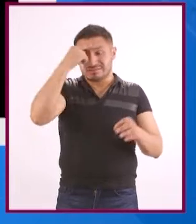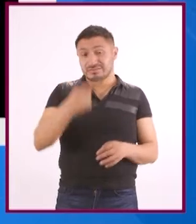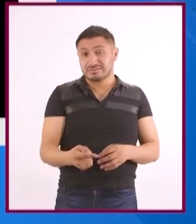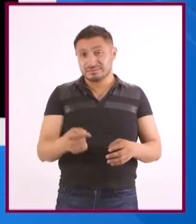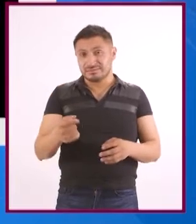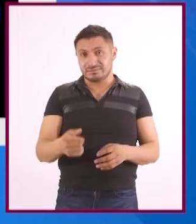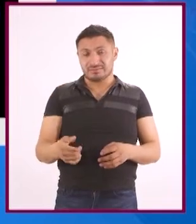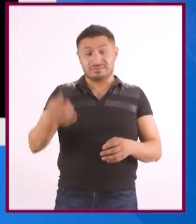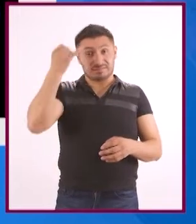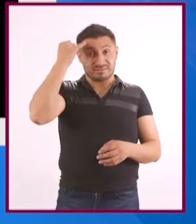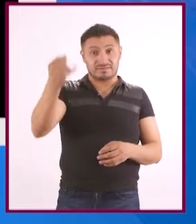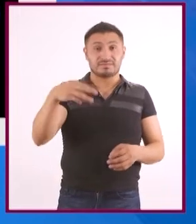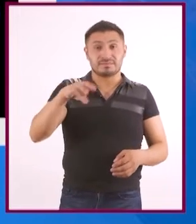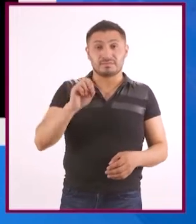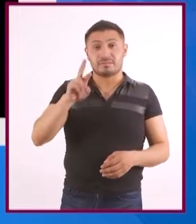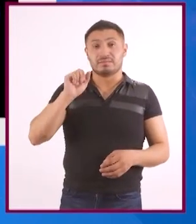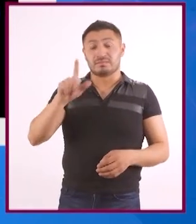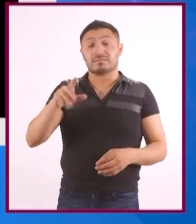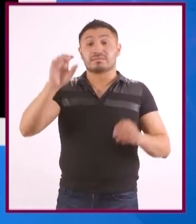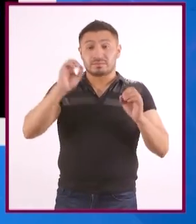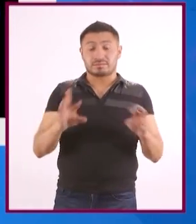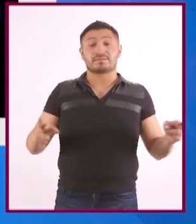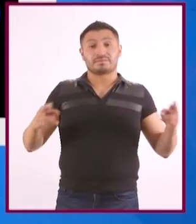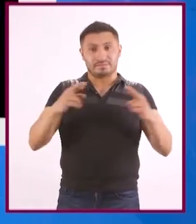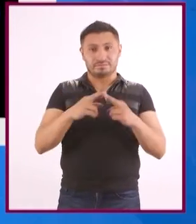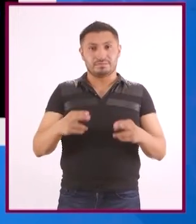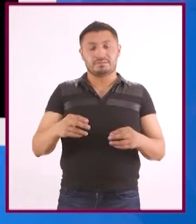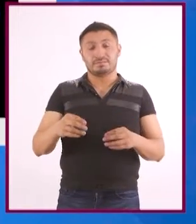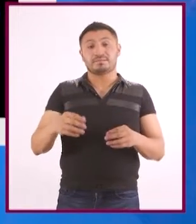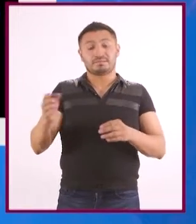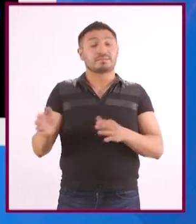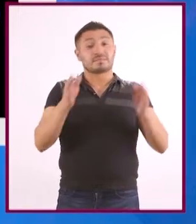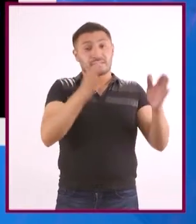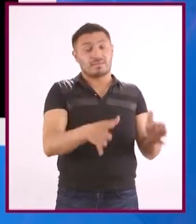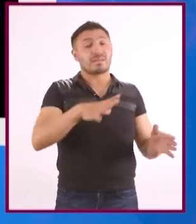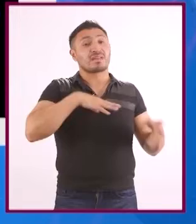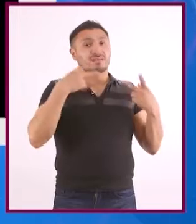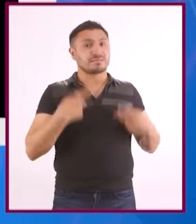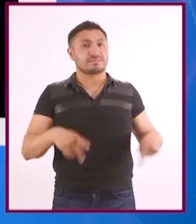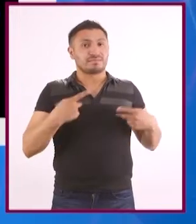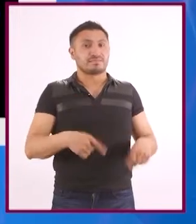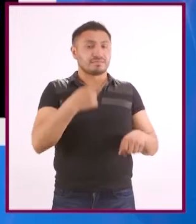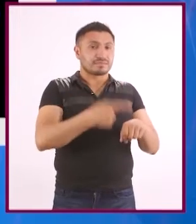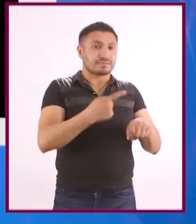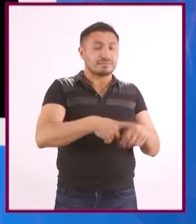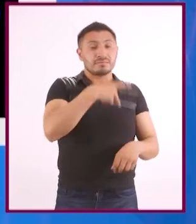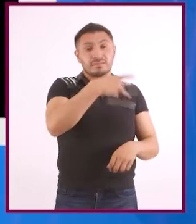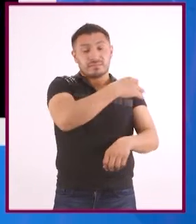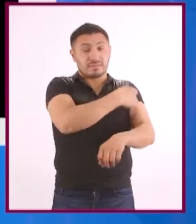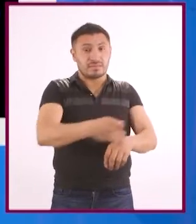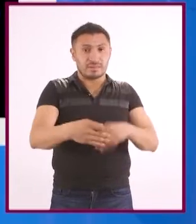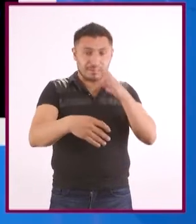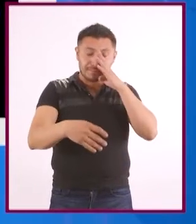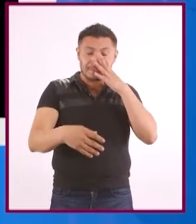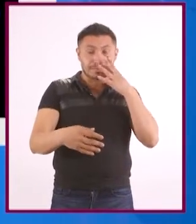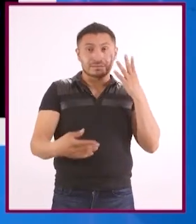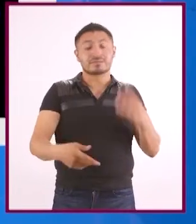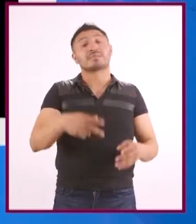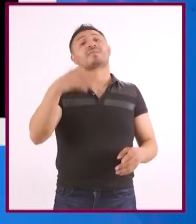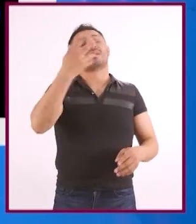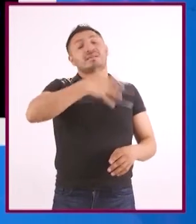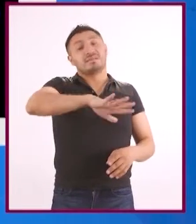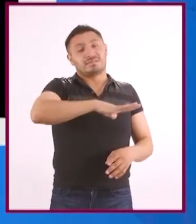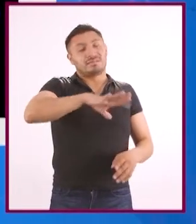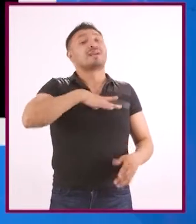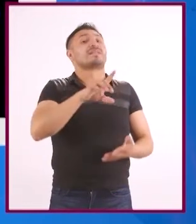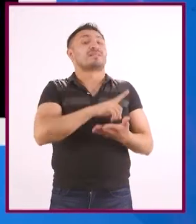tipo de convicciones morales o religiosas, ¿no? Por un lado tenemos a los pacientes y a sus familiares que finalmente tienen el